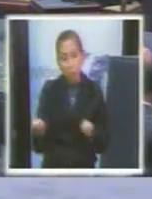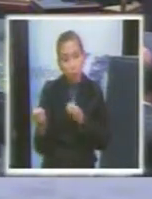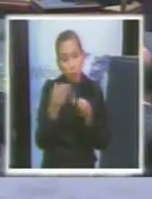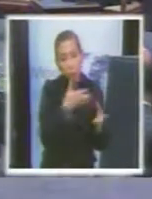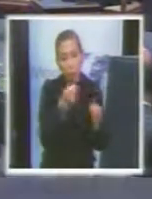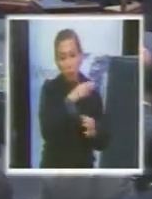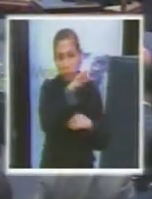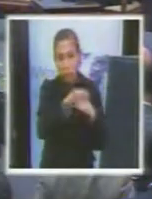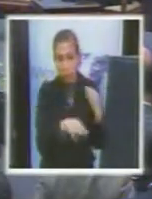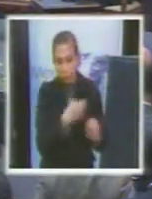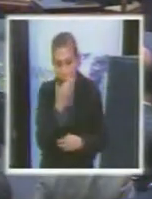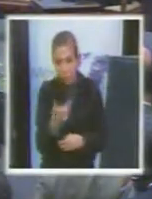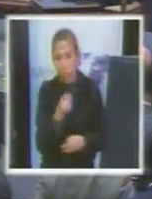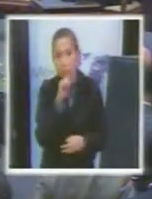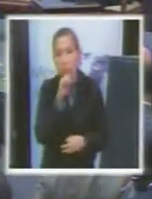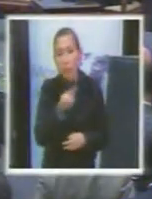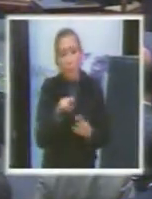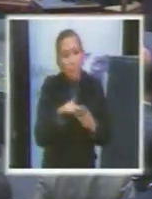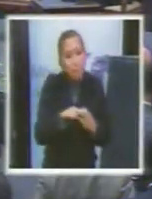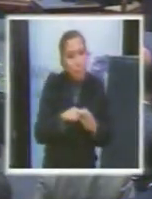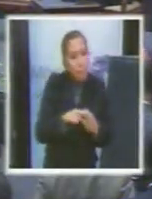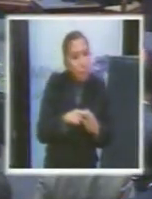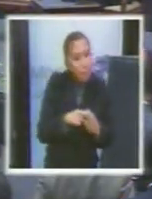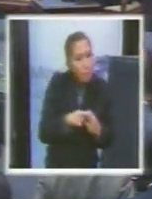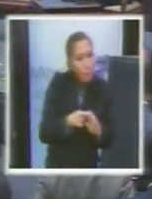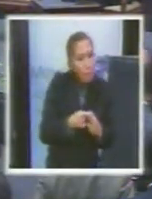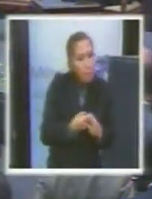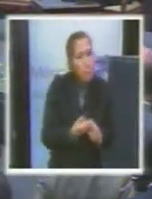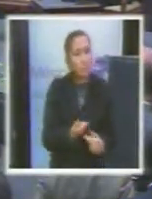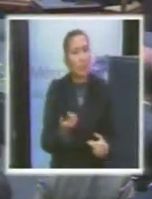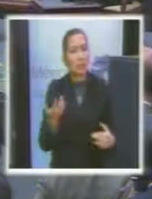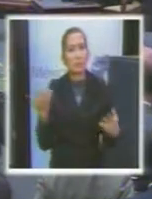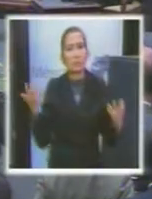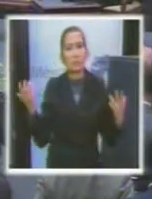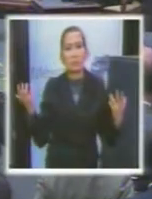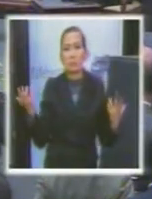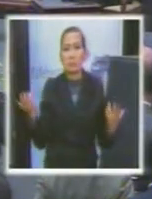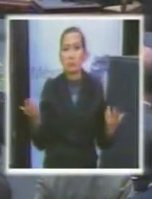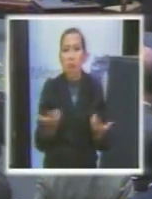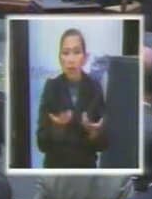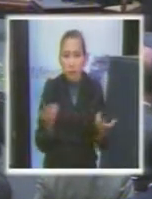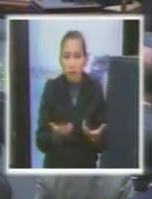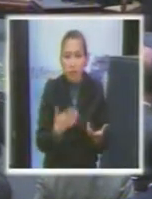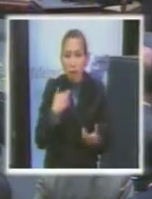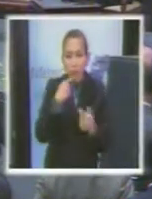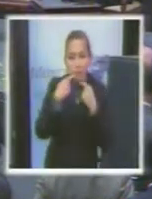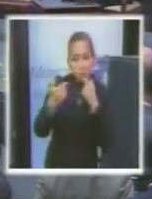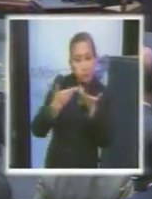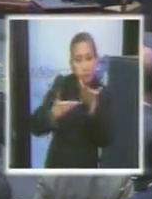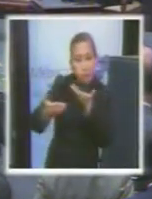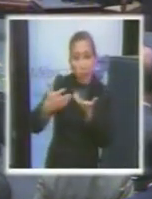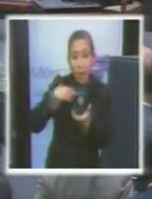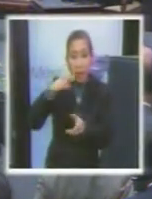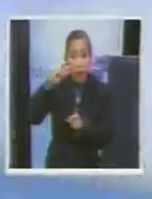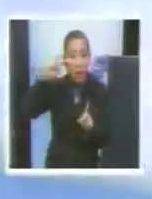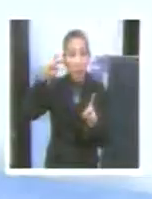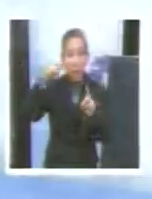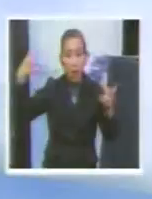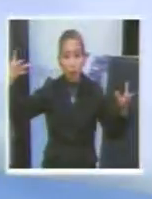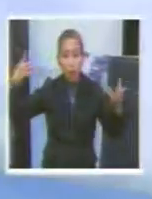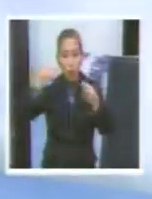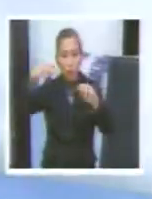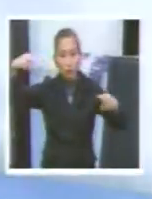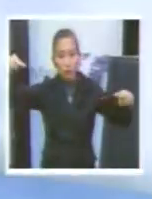todos. Hemos empezado por hacer la negociación de una visión de